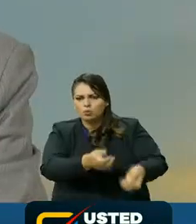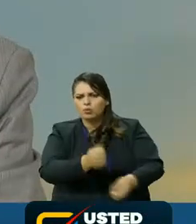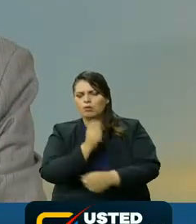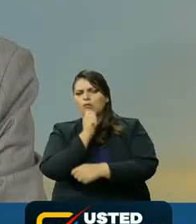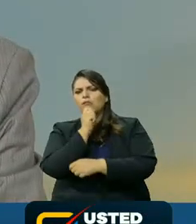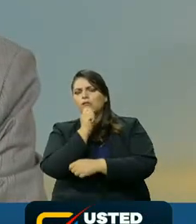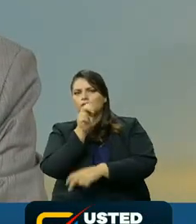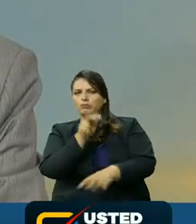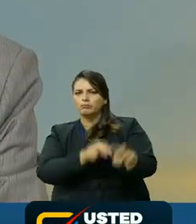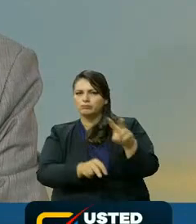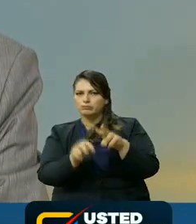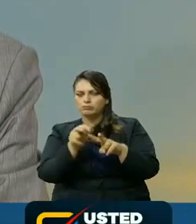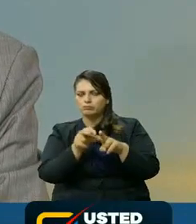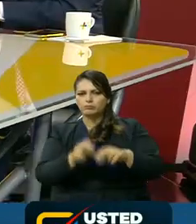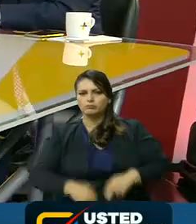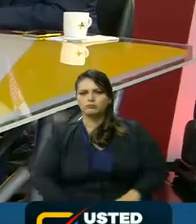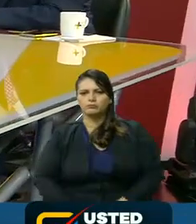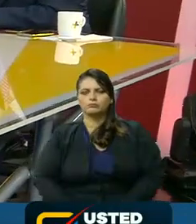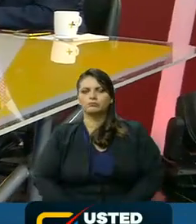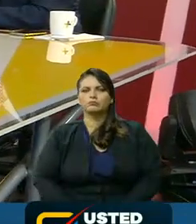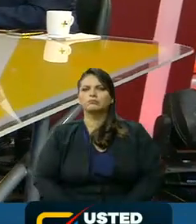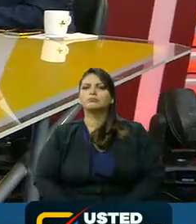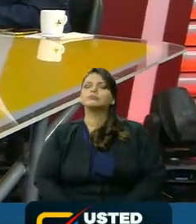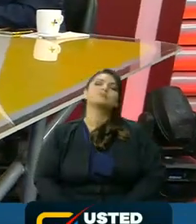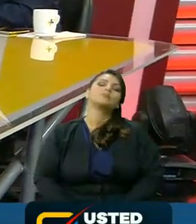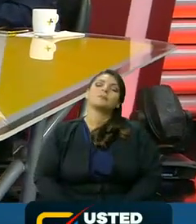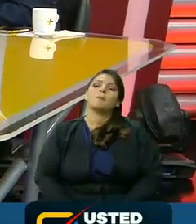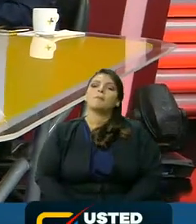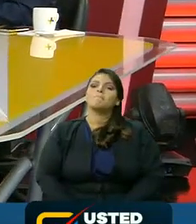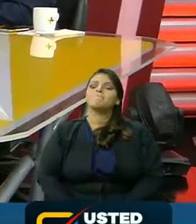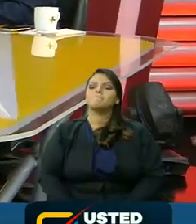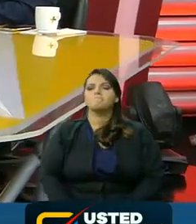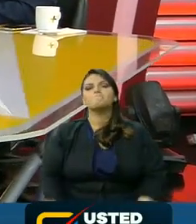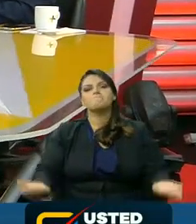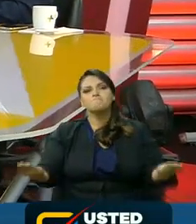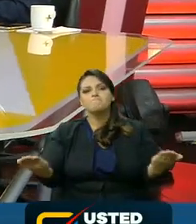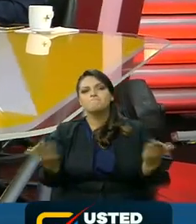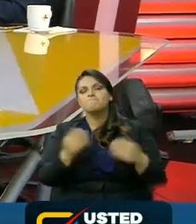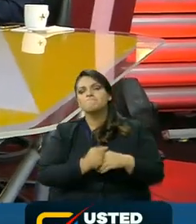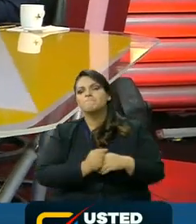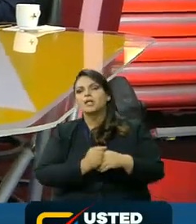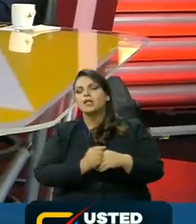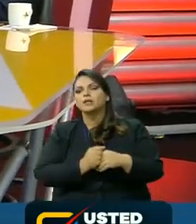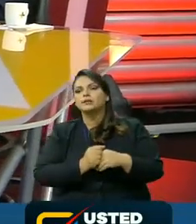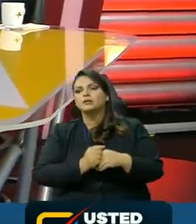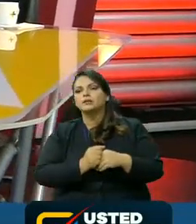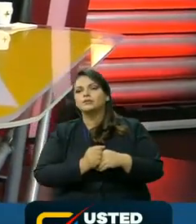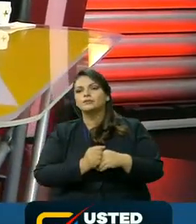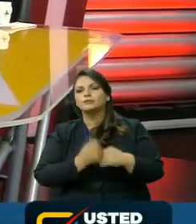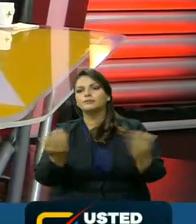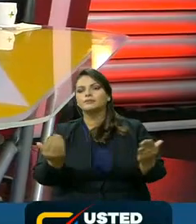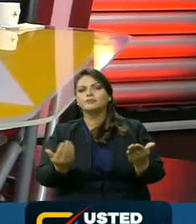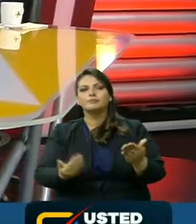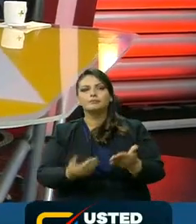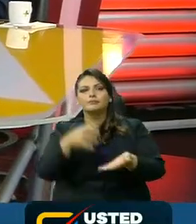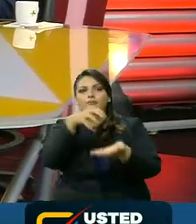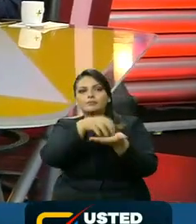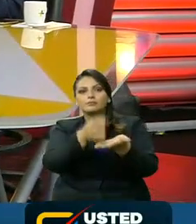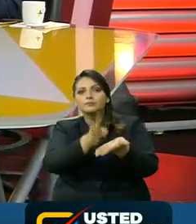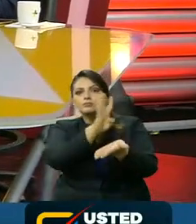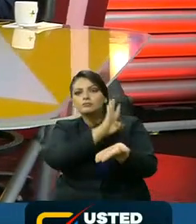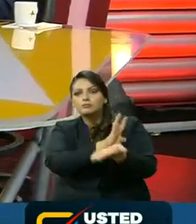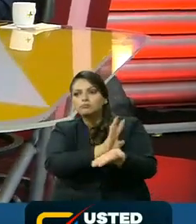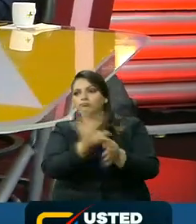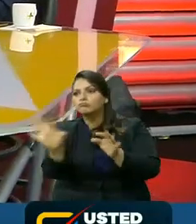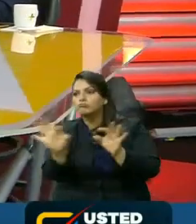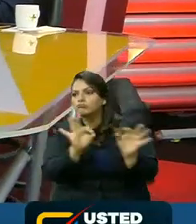ojalá conocen resultados oficiales en lo que concierne a cómo va a estar configurada la futura Asamblea Nacional. Sin